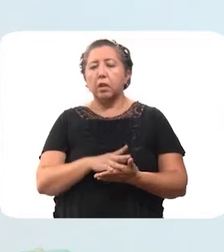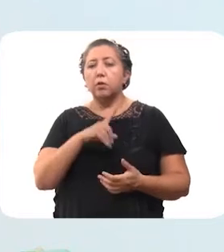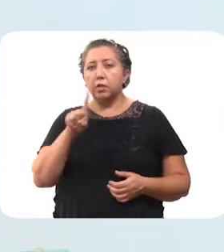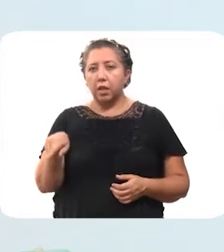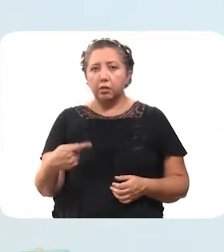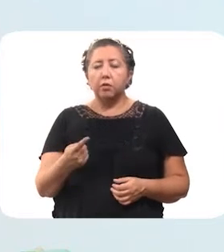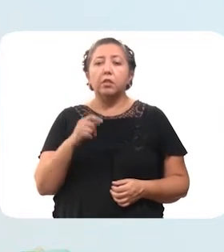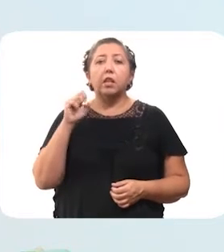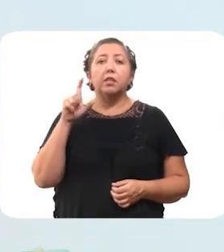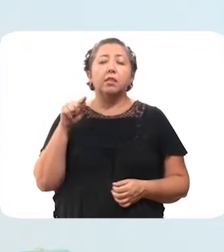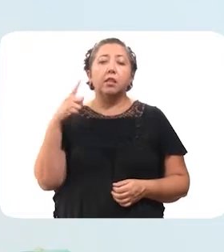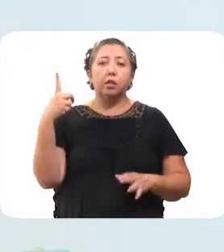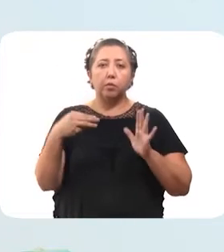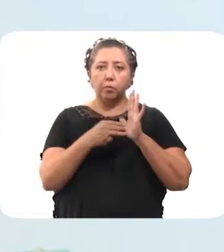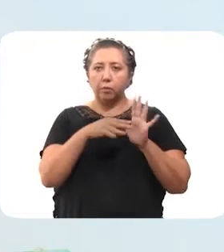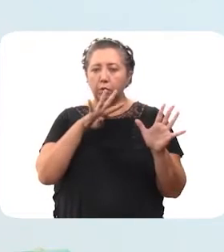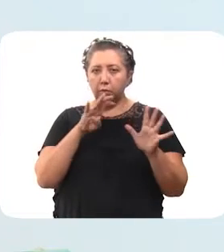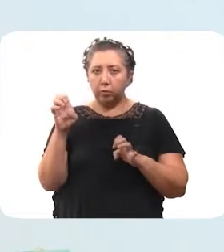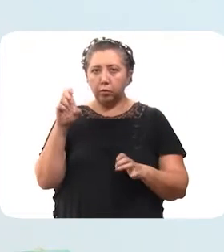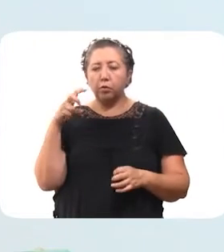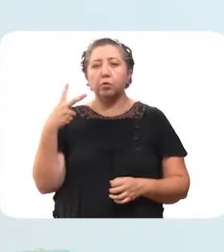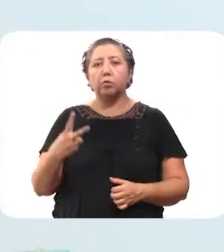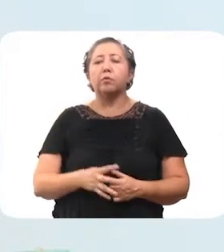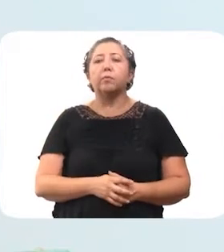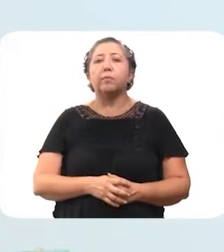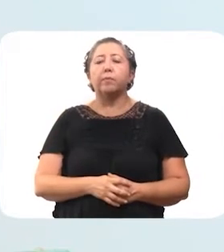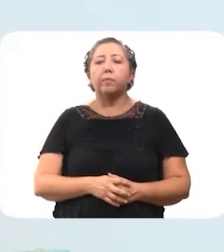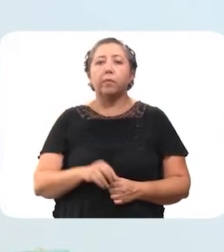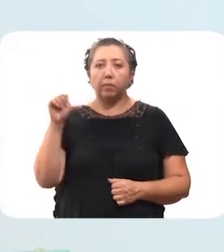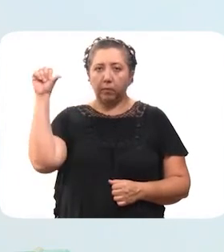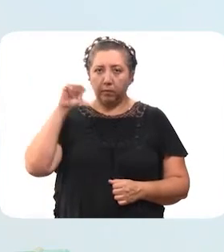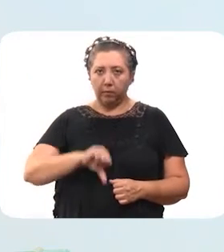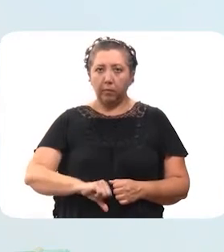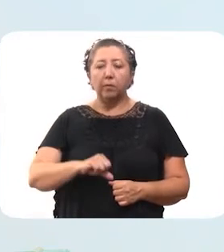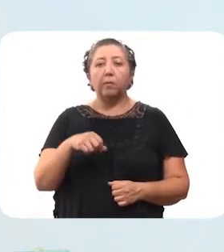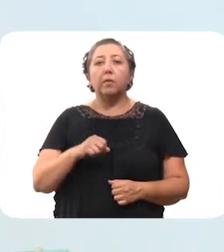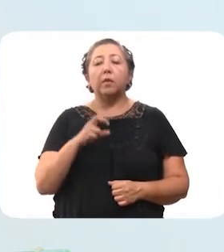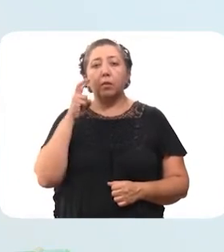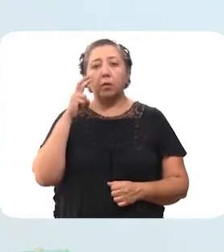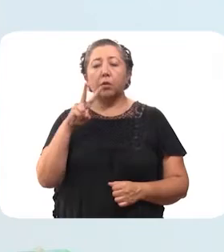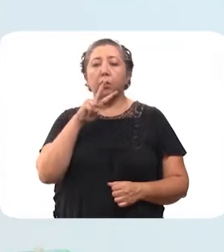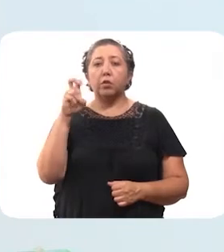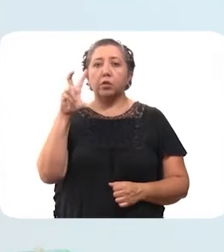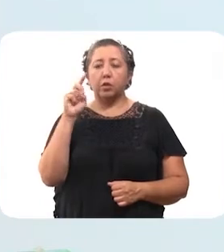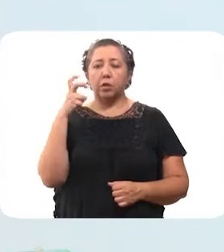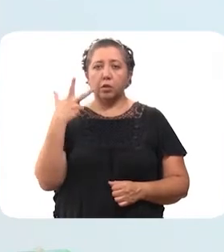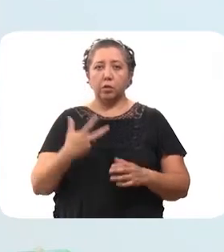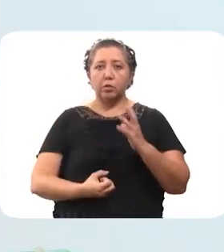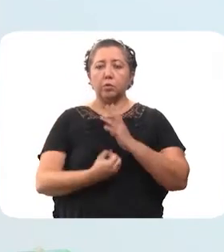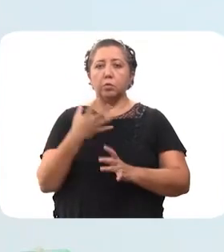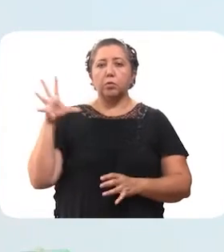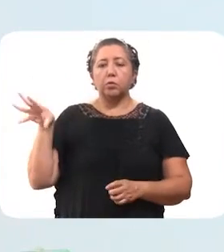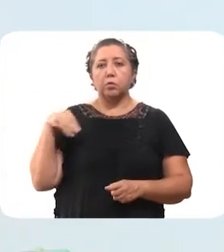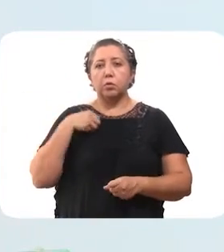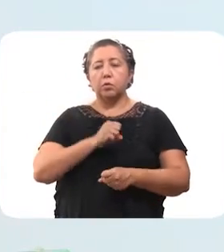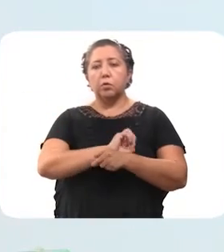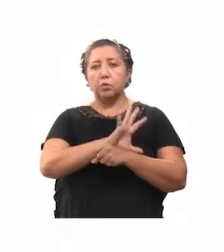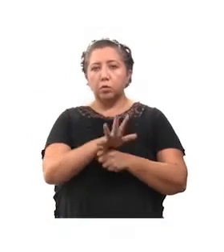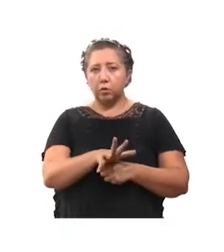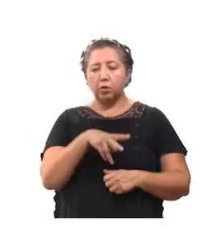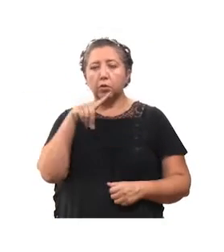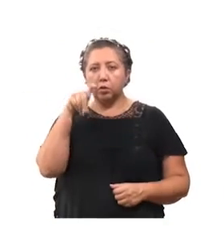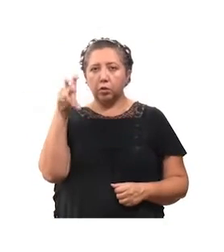contagios registrados, que son 71.902. Hoy se detectaron 238 nuevos contagios de